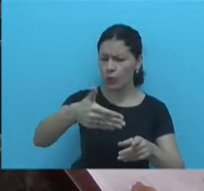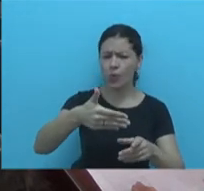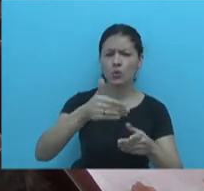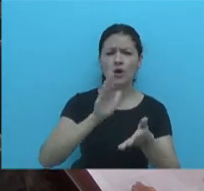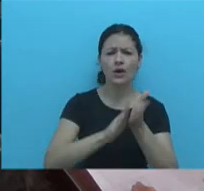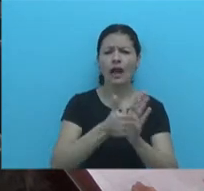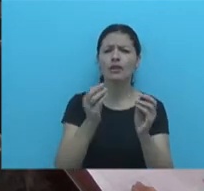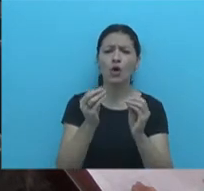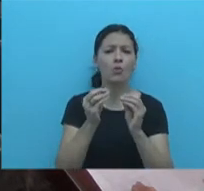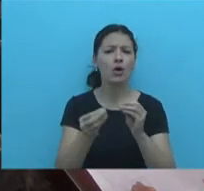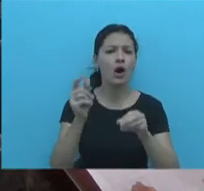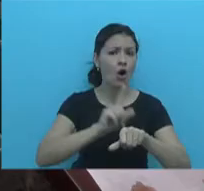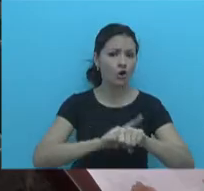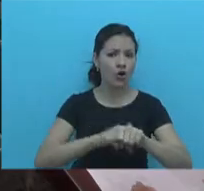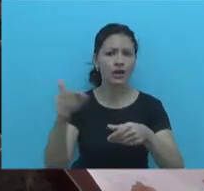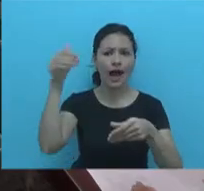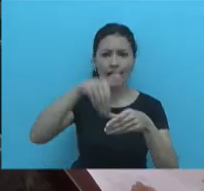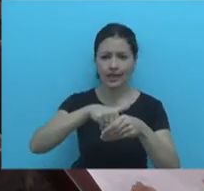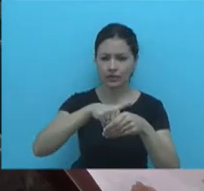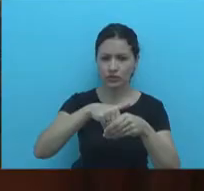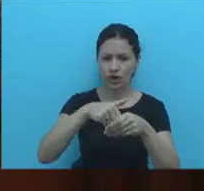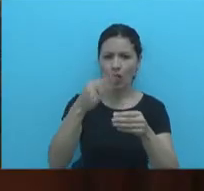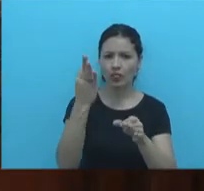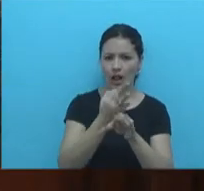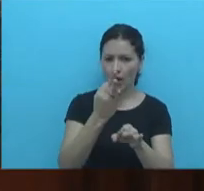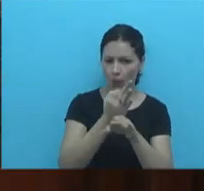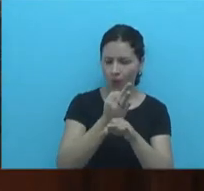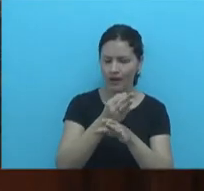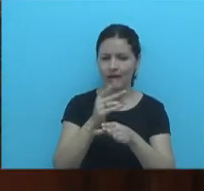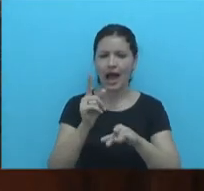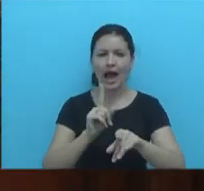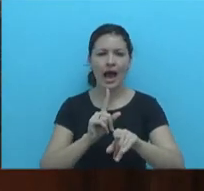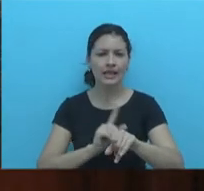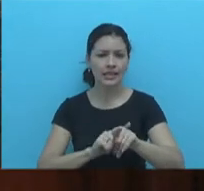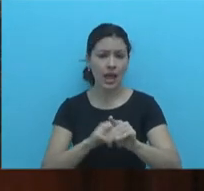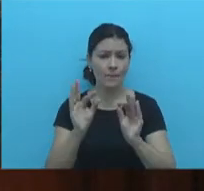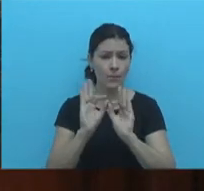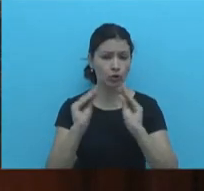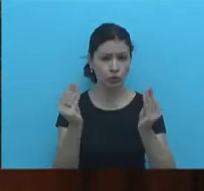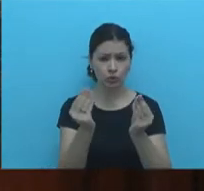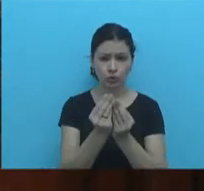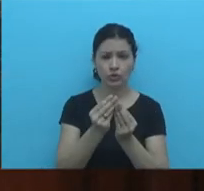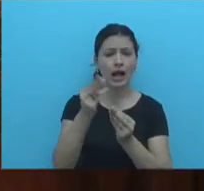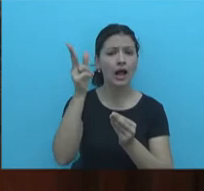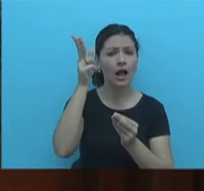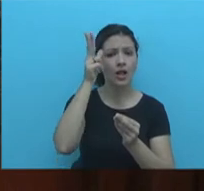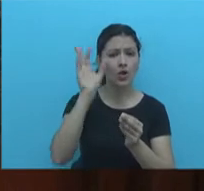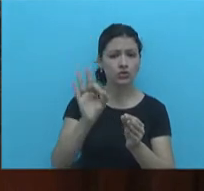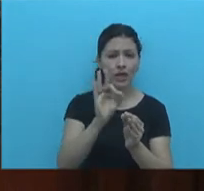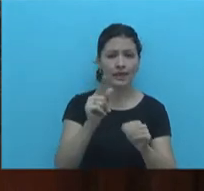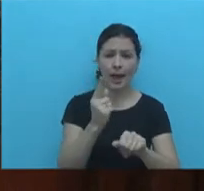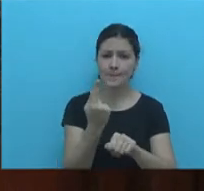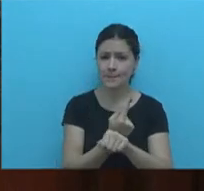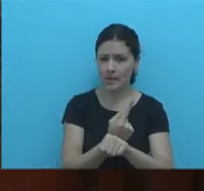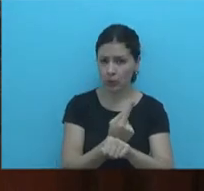destinados 80 minutos cada dos semanas del horario escolar. Artículo cuarto. El régimen de los talleres de proyección